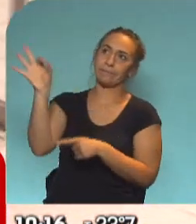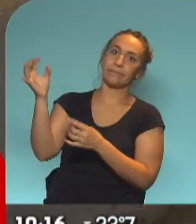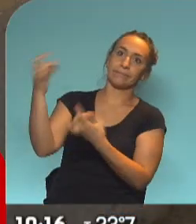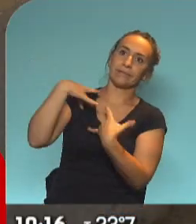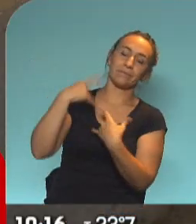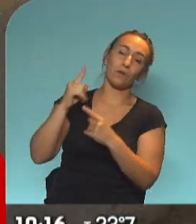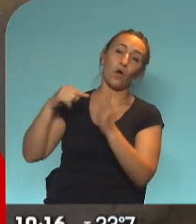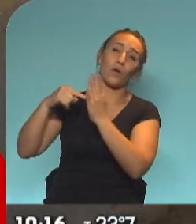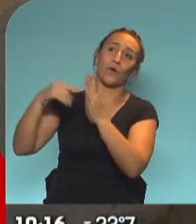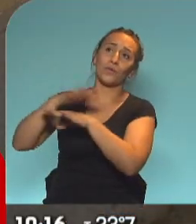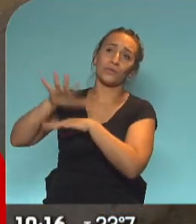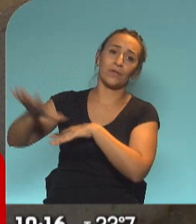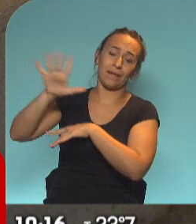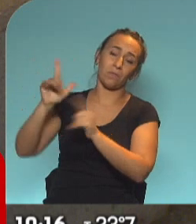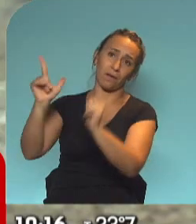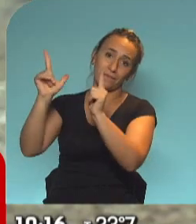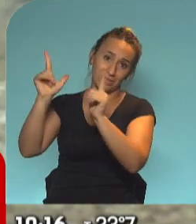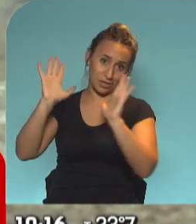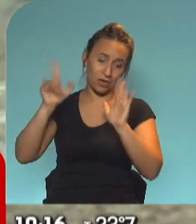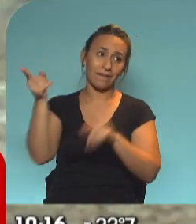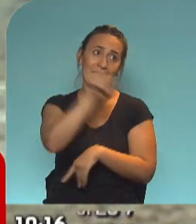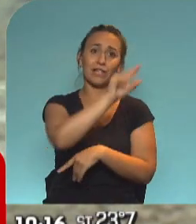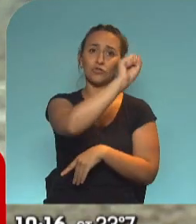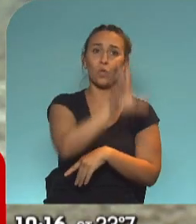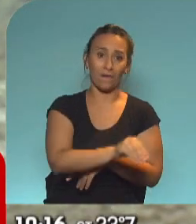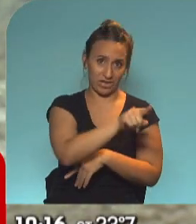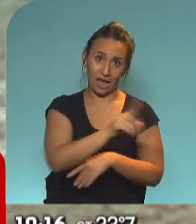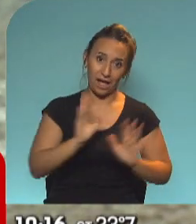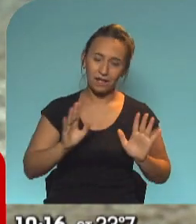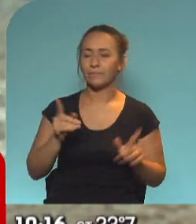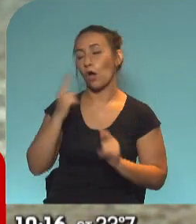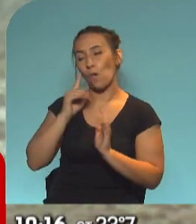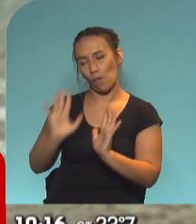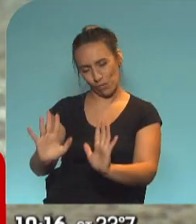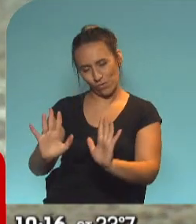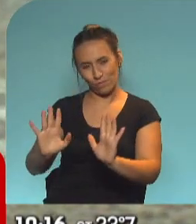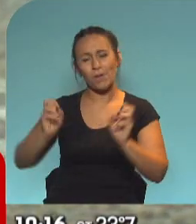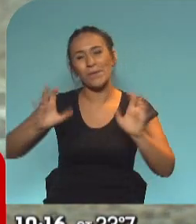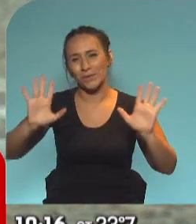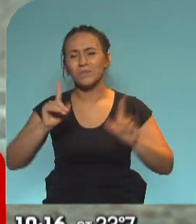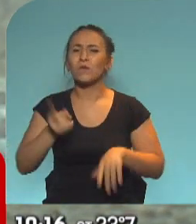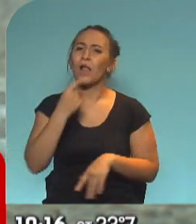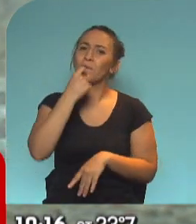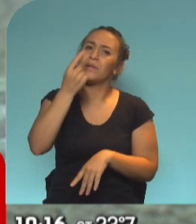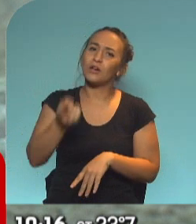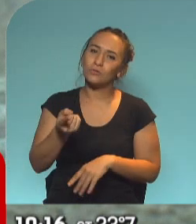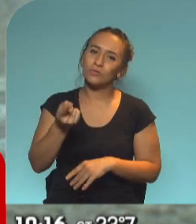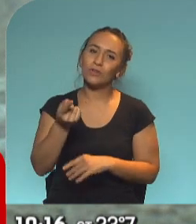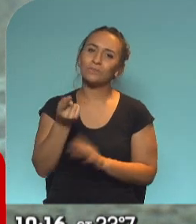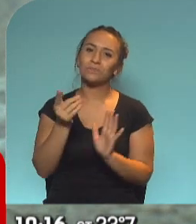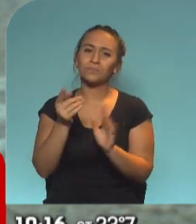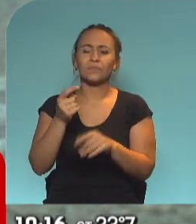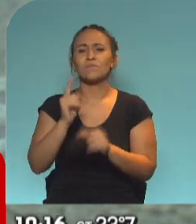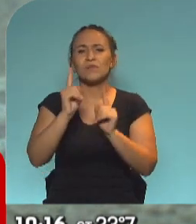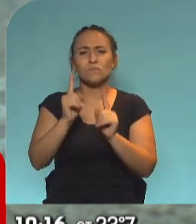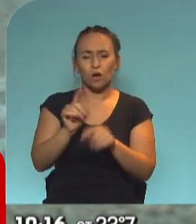Sudáfrica, por ejemplo. Ojo, ojo con Johannesburgo, doctor. Igual la pregunta sobre al respecto, ¿qué quiere decir que sea la